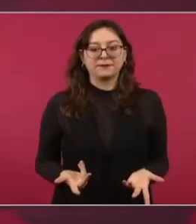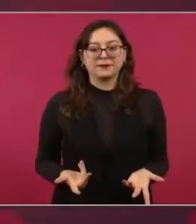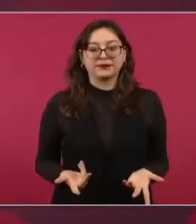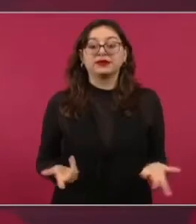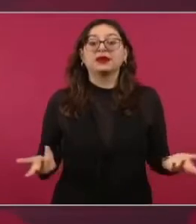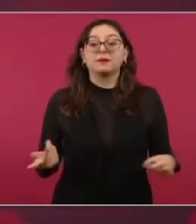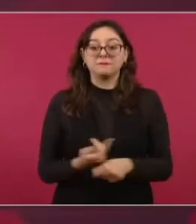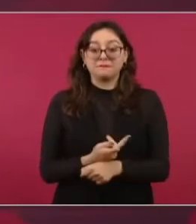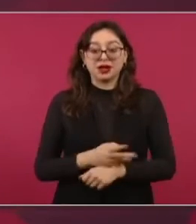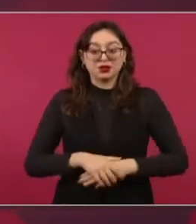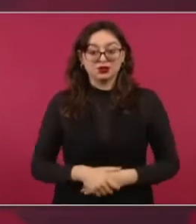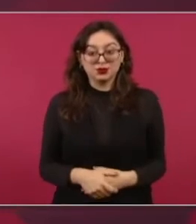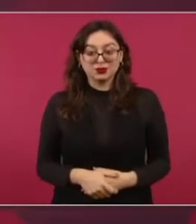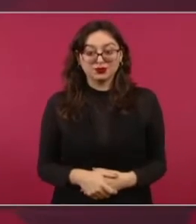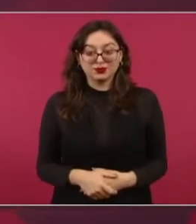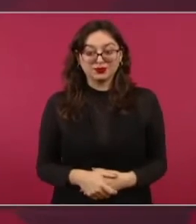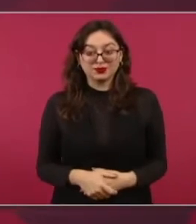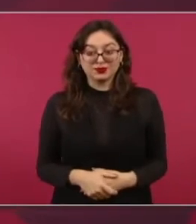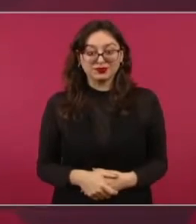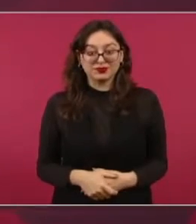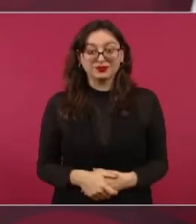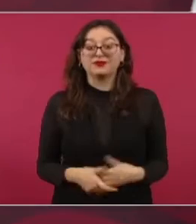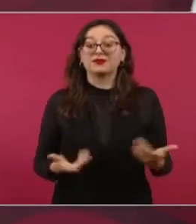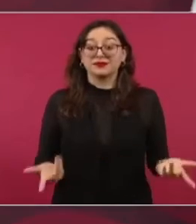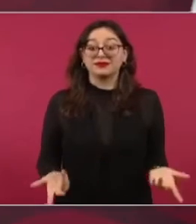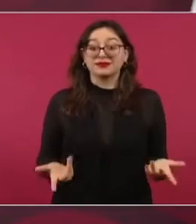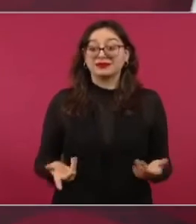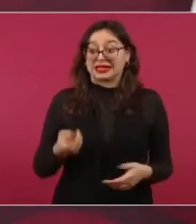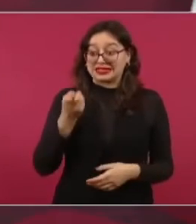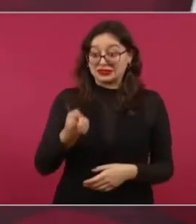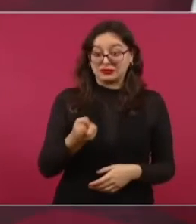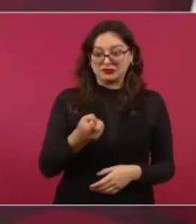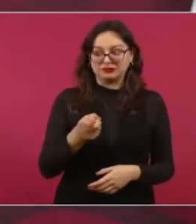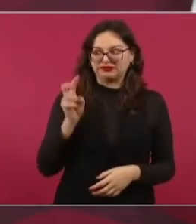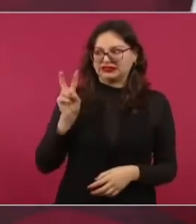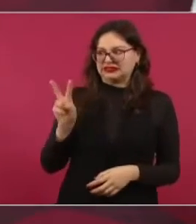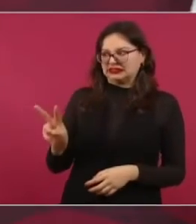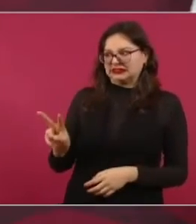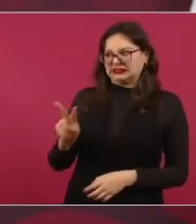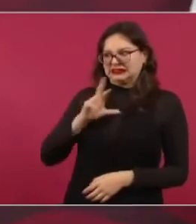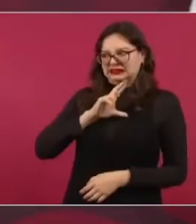¿Y sabe qué sucedió? Que desde entonces